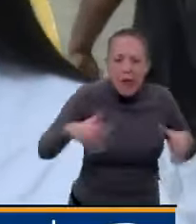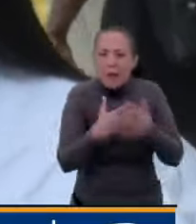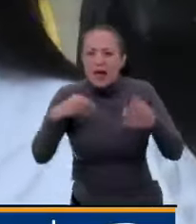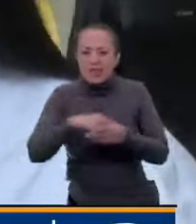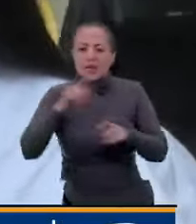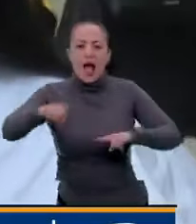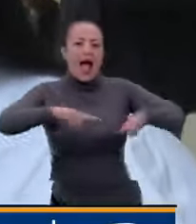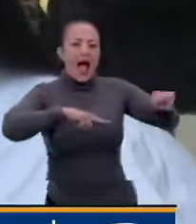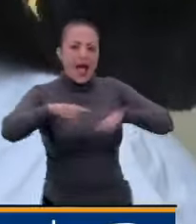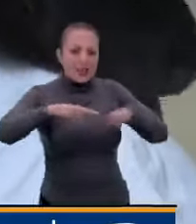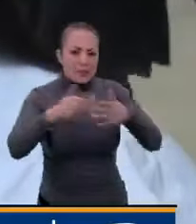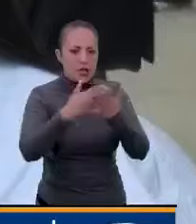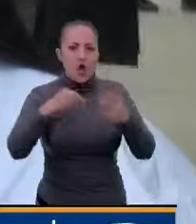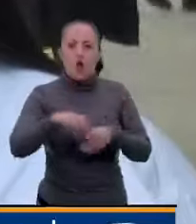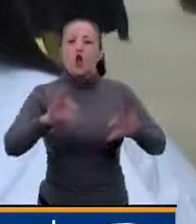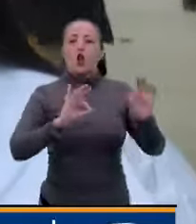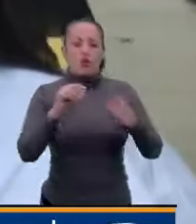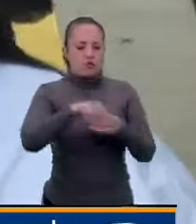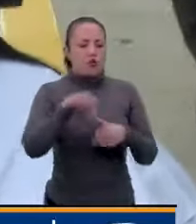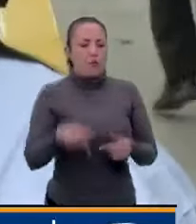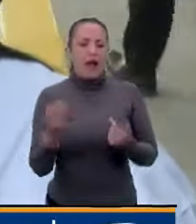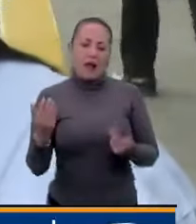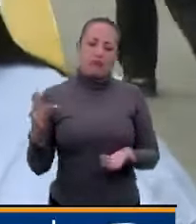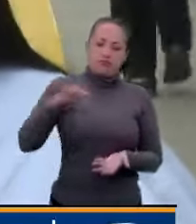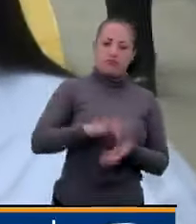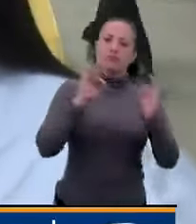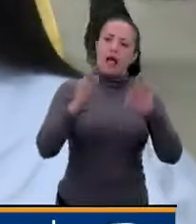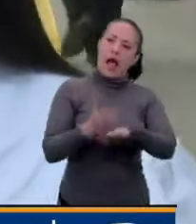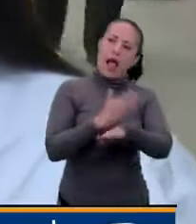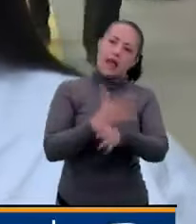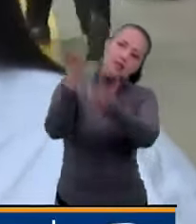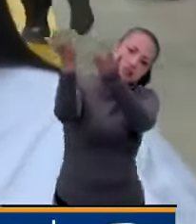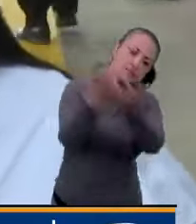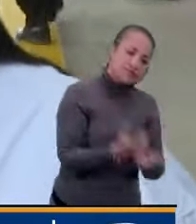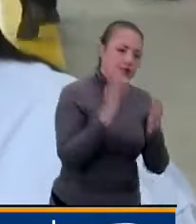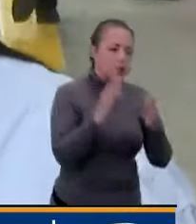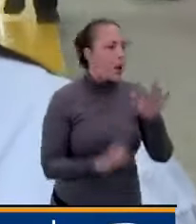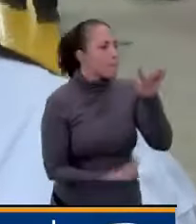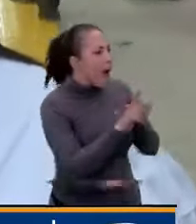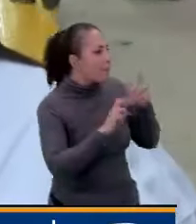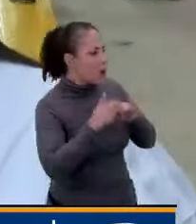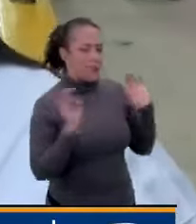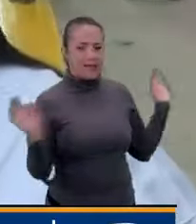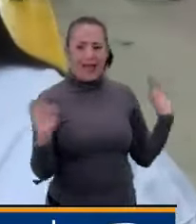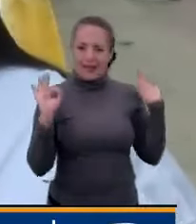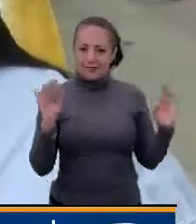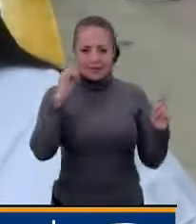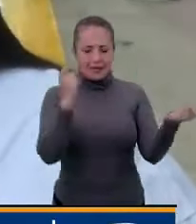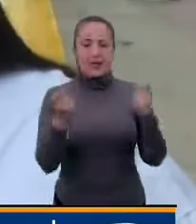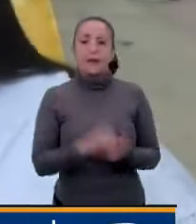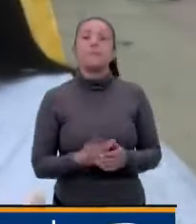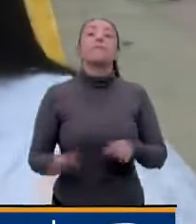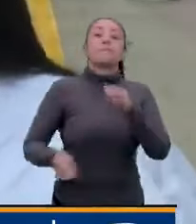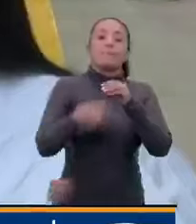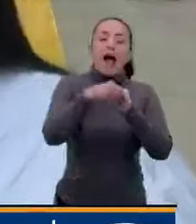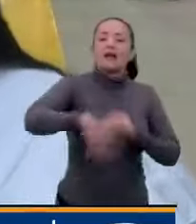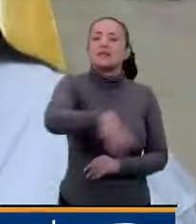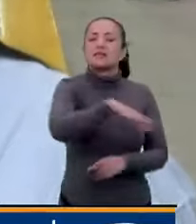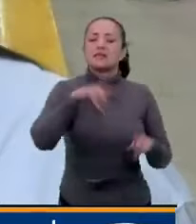nuestro equipo logístico esté aquí para recibir a los altos mandatarios y no tener ningún inconveniente. Adicional, hemos aprovisionado toda